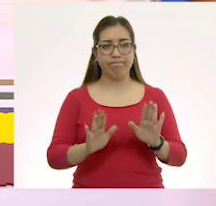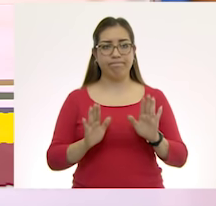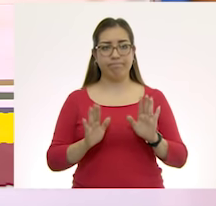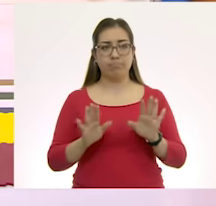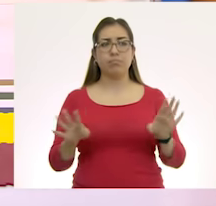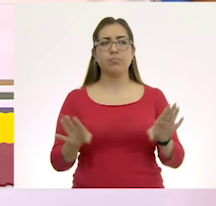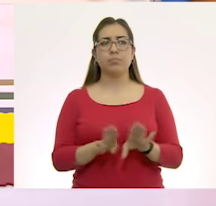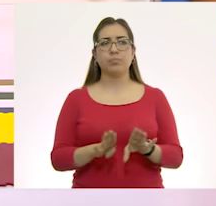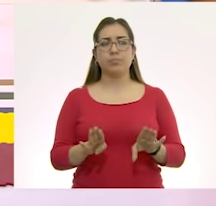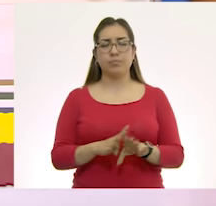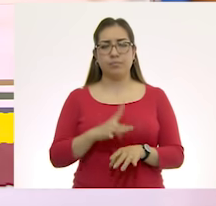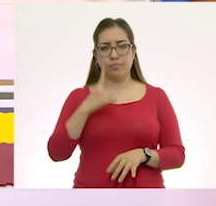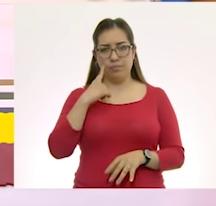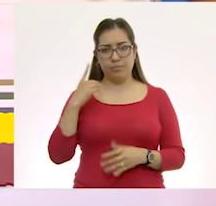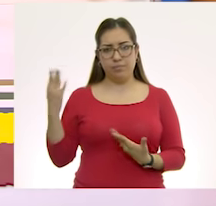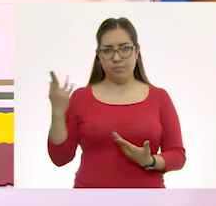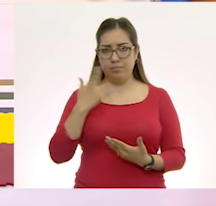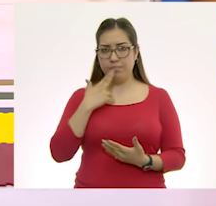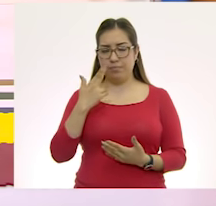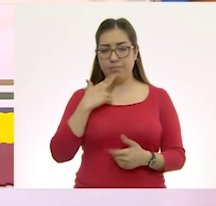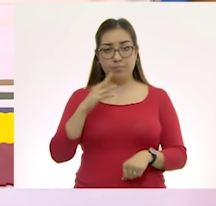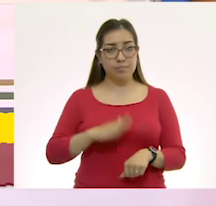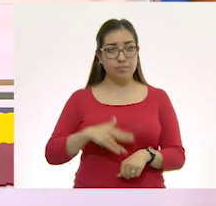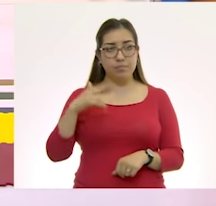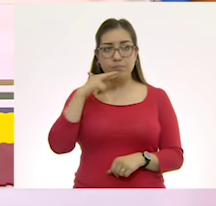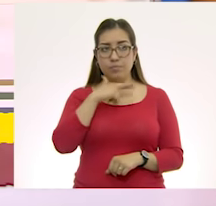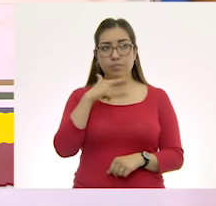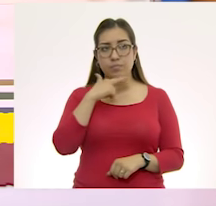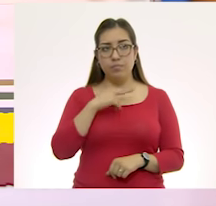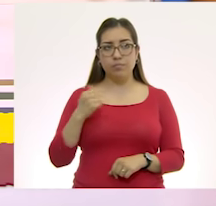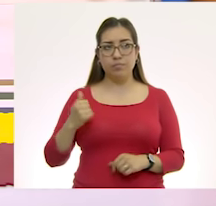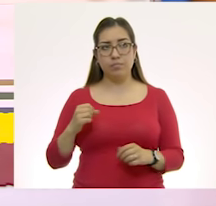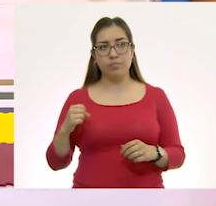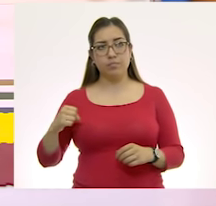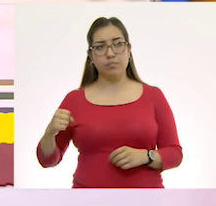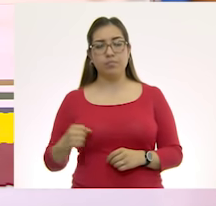tronco, pero lo vamos a hacer ahora de manera rápida.